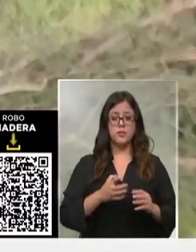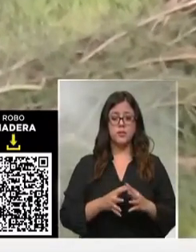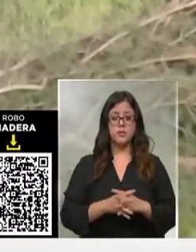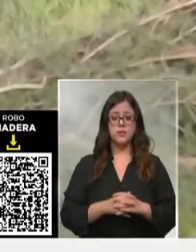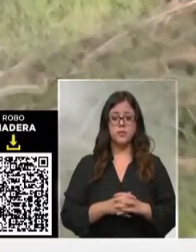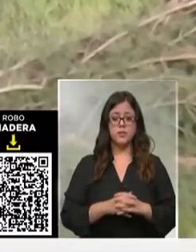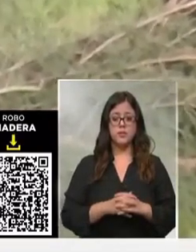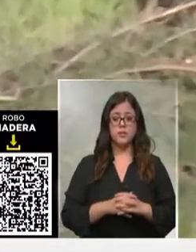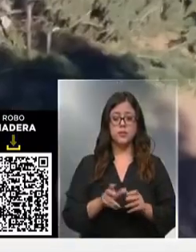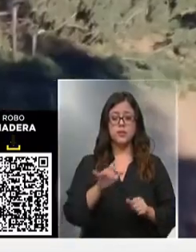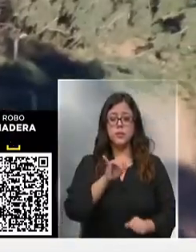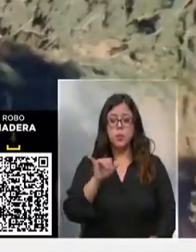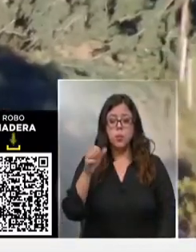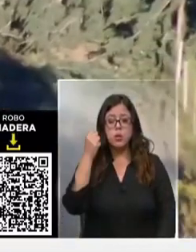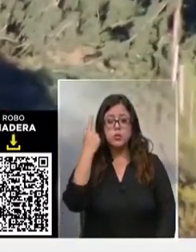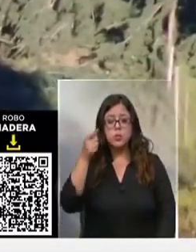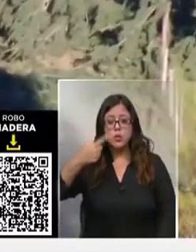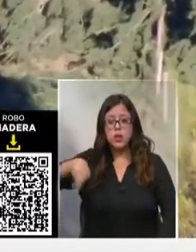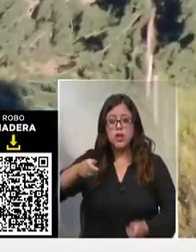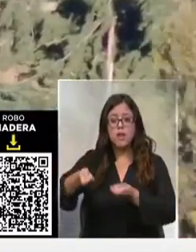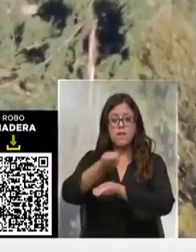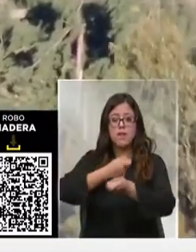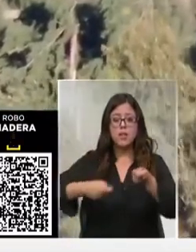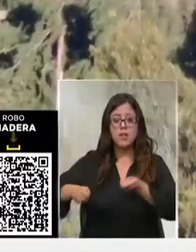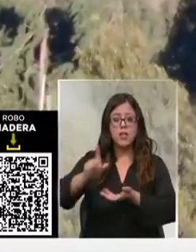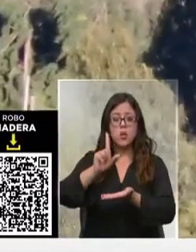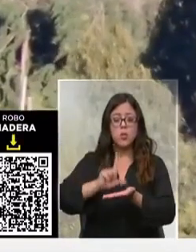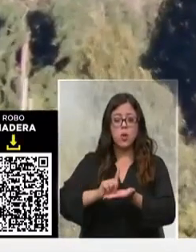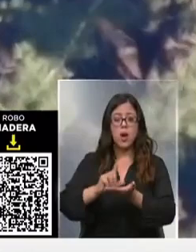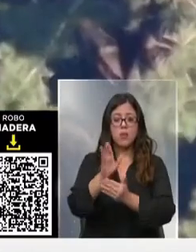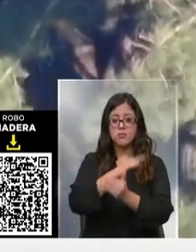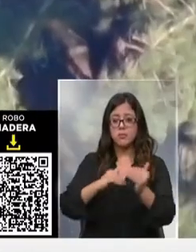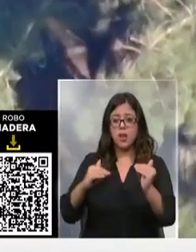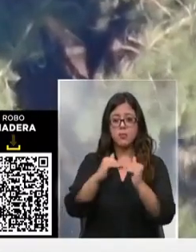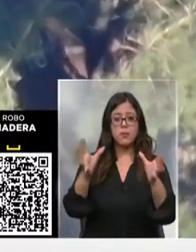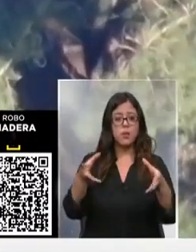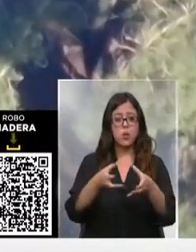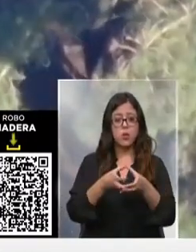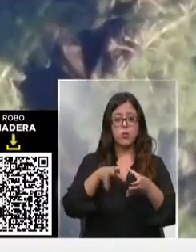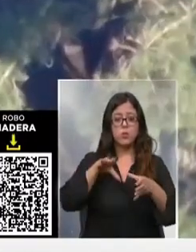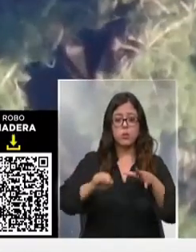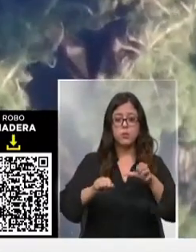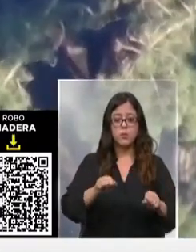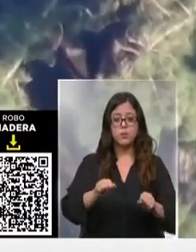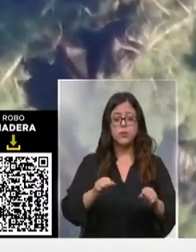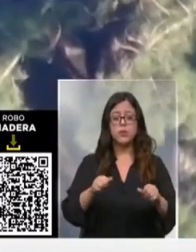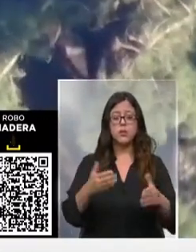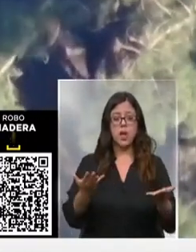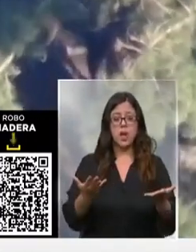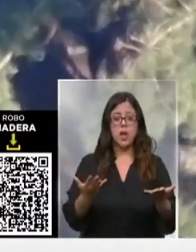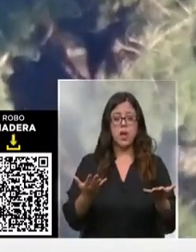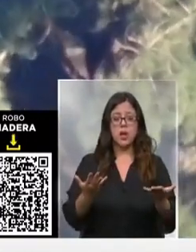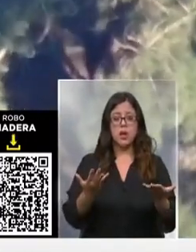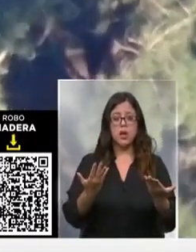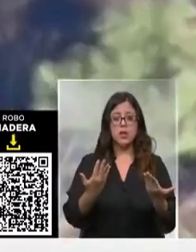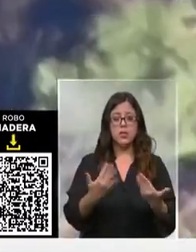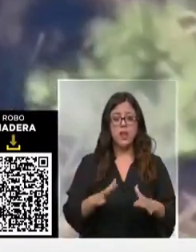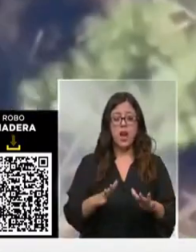Luego supimos que terminaron vendiendo el terreno al mismo grupo que se lo tomó para levantar su faena